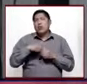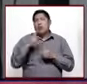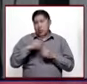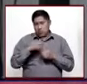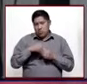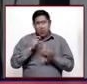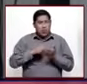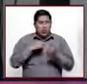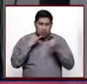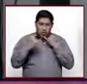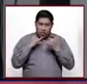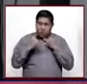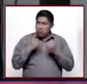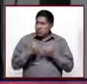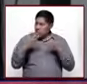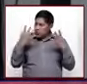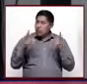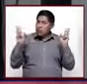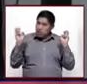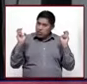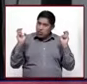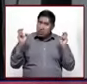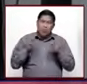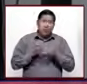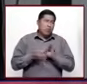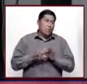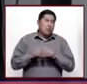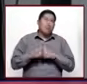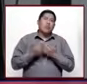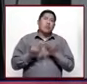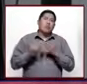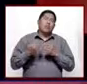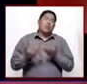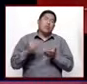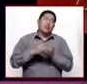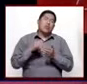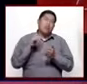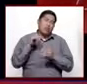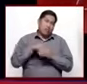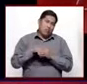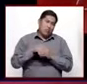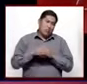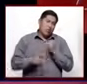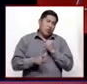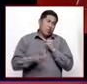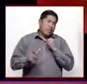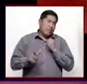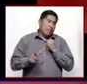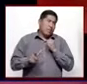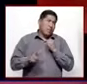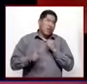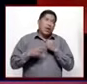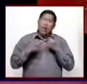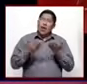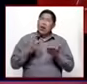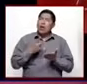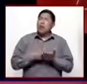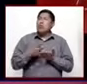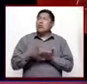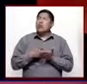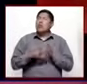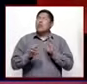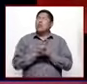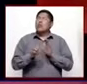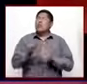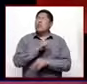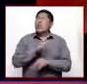este referéndum, tanto en el caso de la subvención como también sobre la reelección. y surgen varias propuestas. Por ejemplo, el